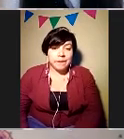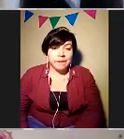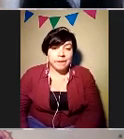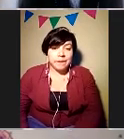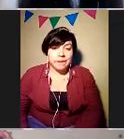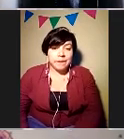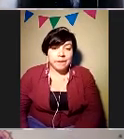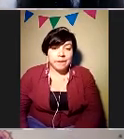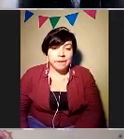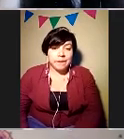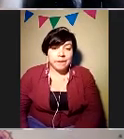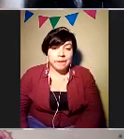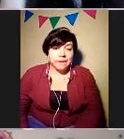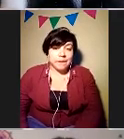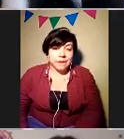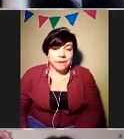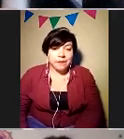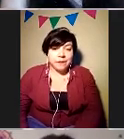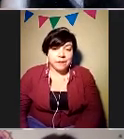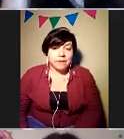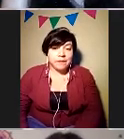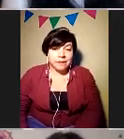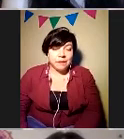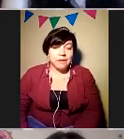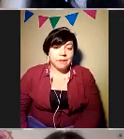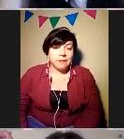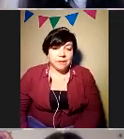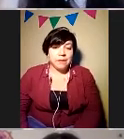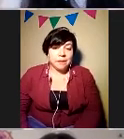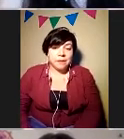Claro, se usaba incluso la ropa de los mineros antes. Y lo tapan con esto.